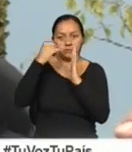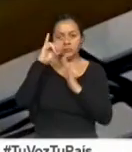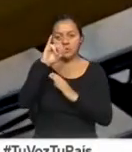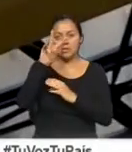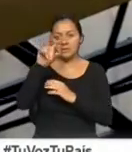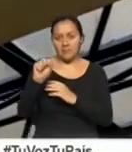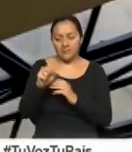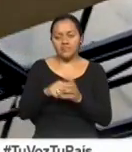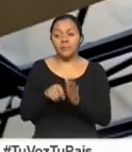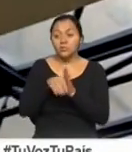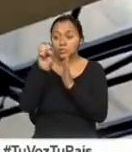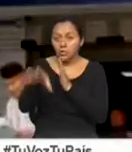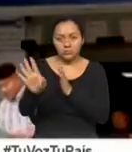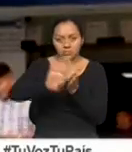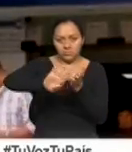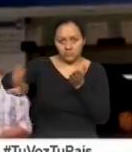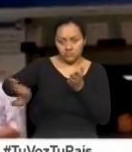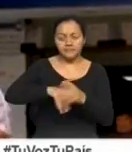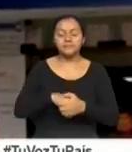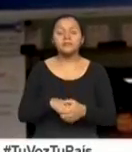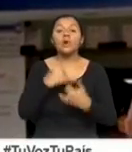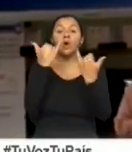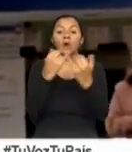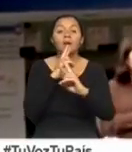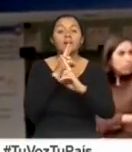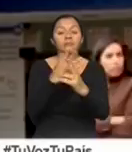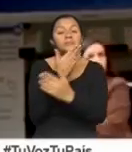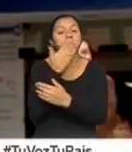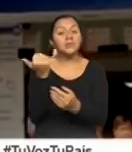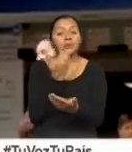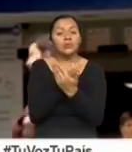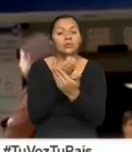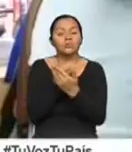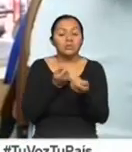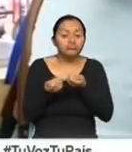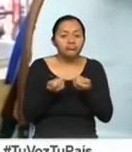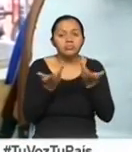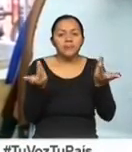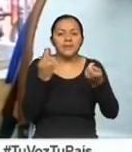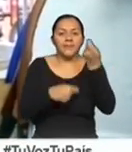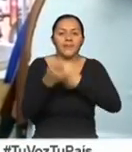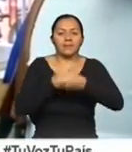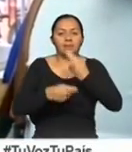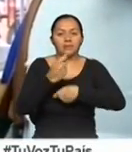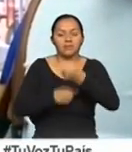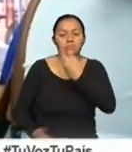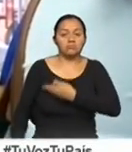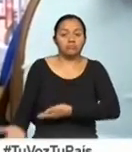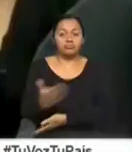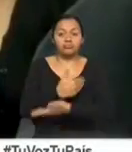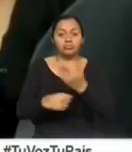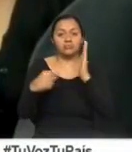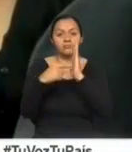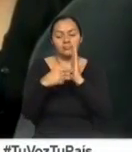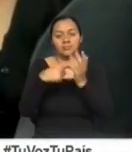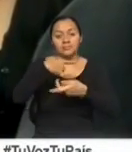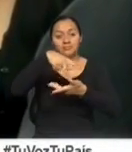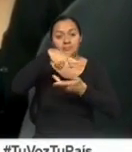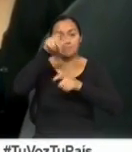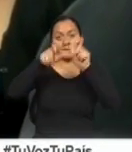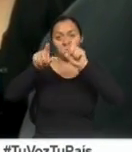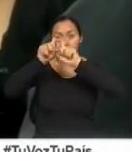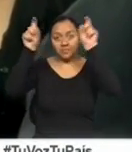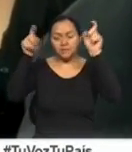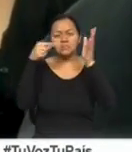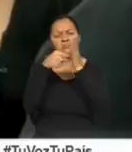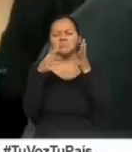solidarias resultado que refleja un mejor desempeño económico son las ventas realizadas por los principales contribuyentes que